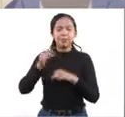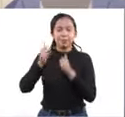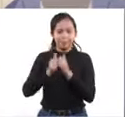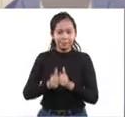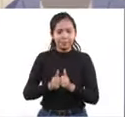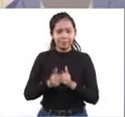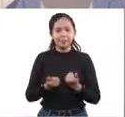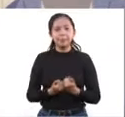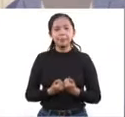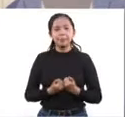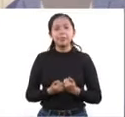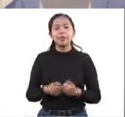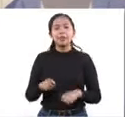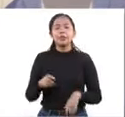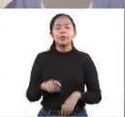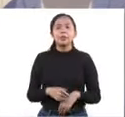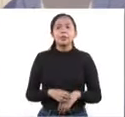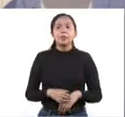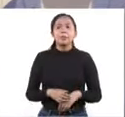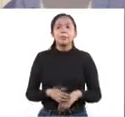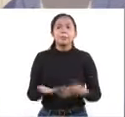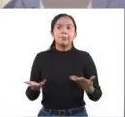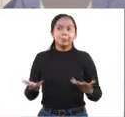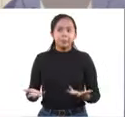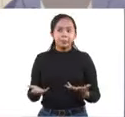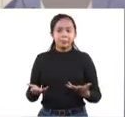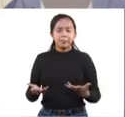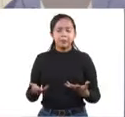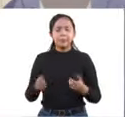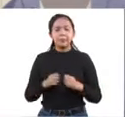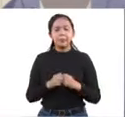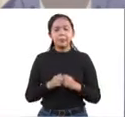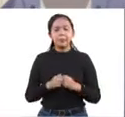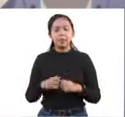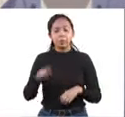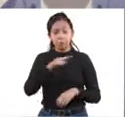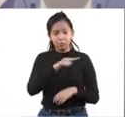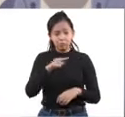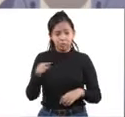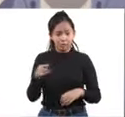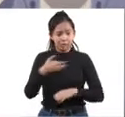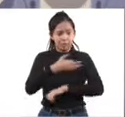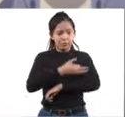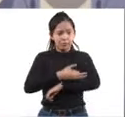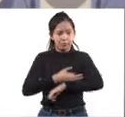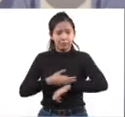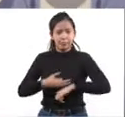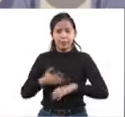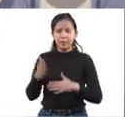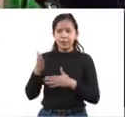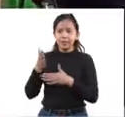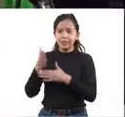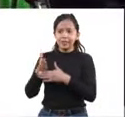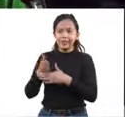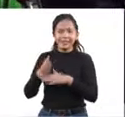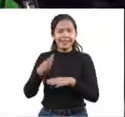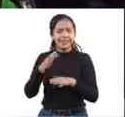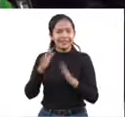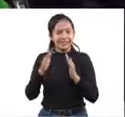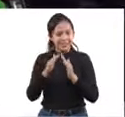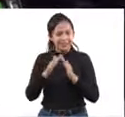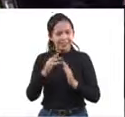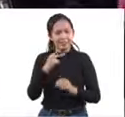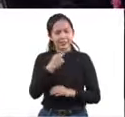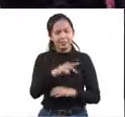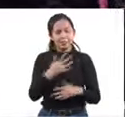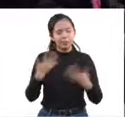todo lo que es el hueco de poder regresar a estar con sus familias, regresar a su raíz natal.